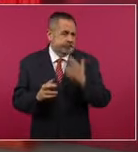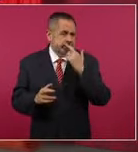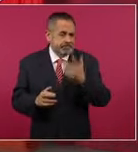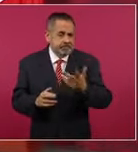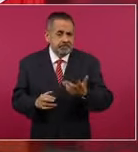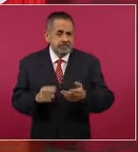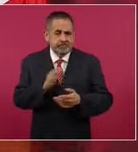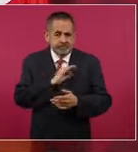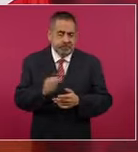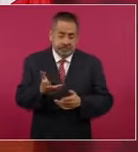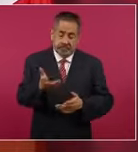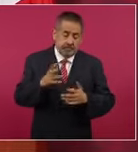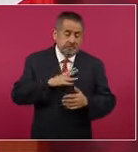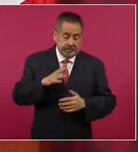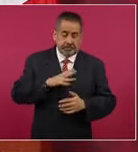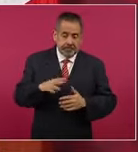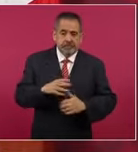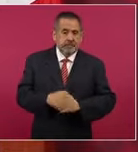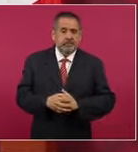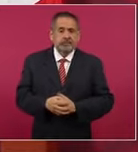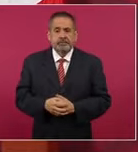para lograr.